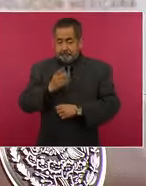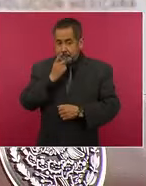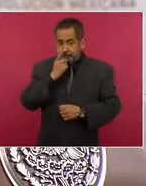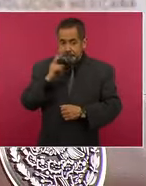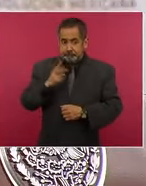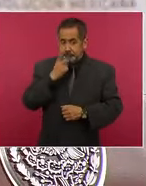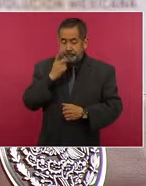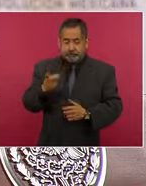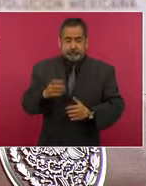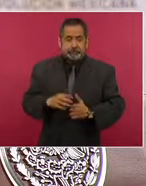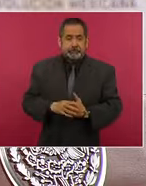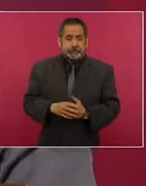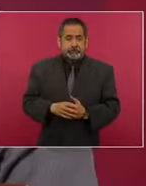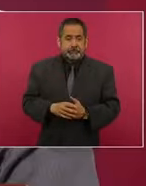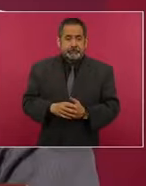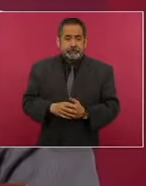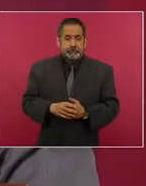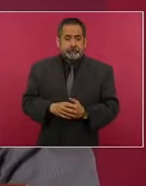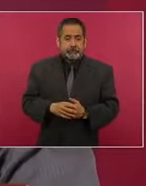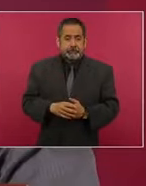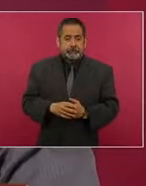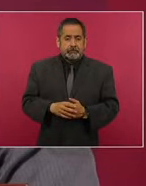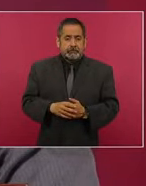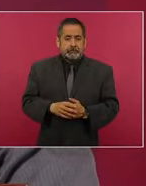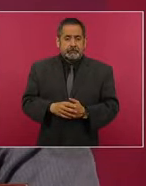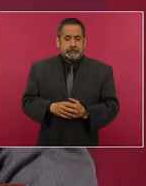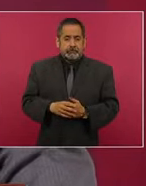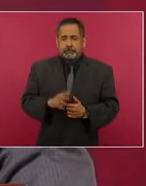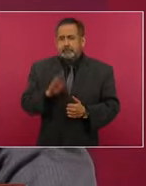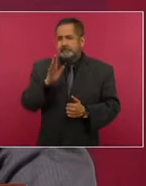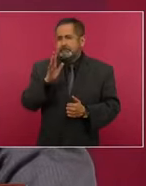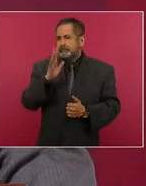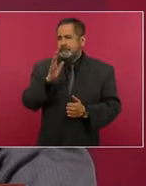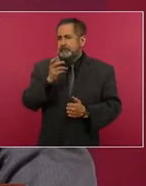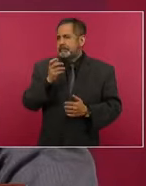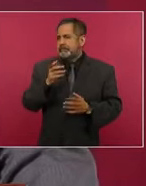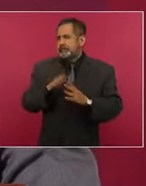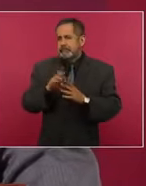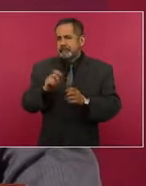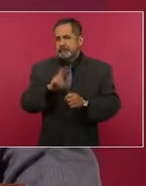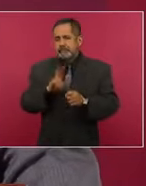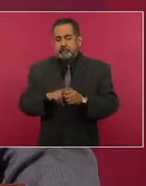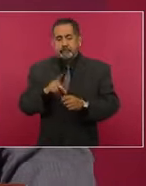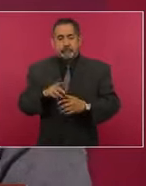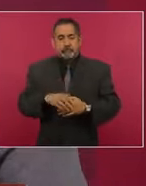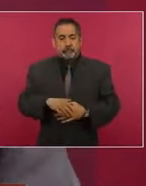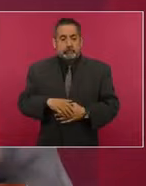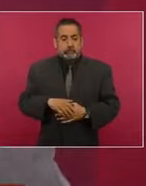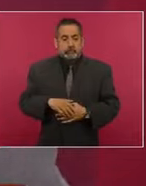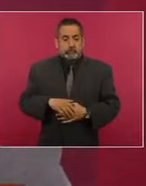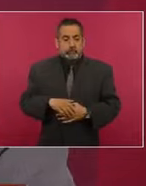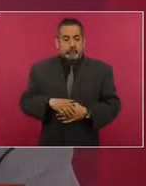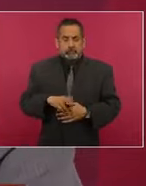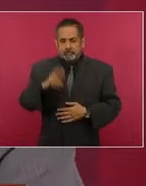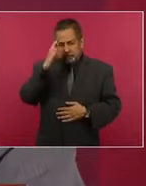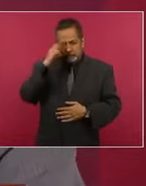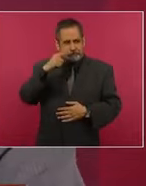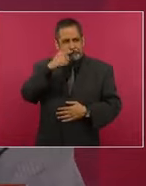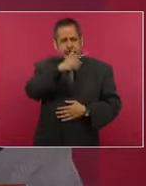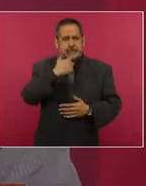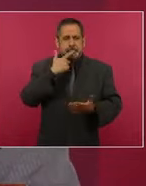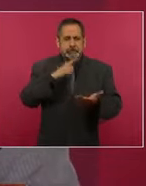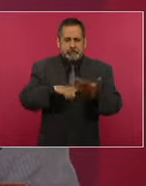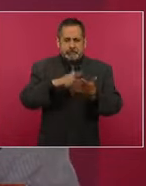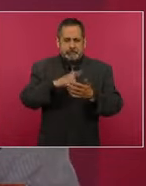limitación, como si se tratara de algo normal, de que cuando en Celaya le quitan el brazo